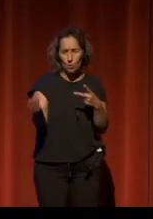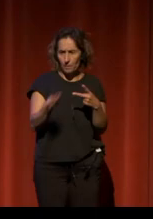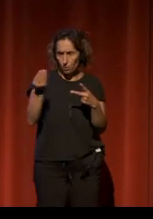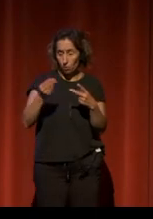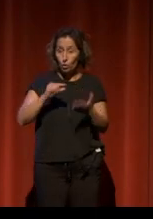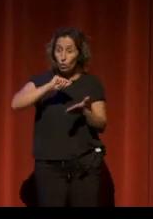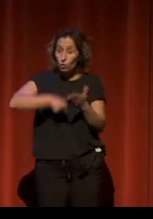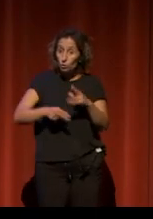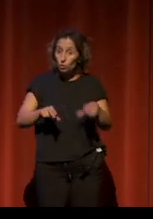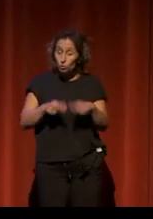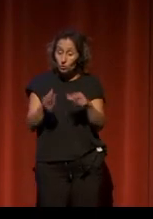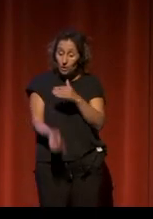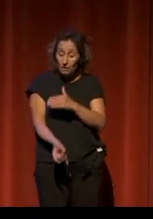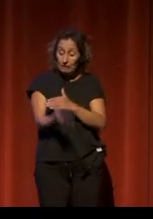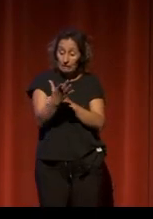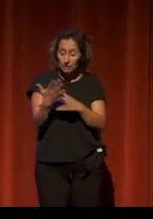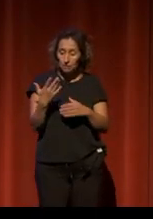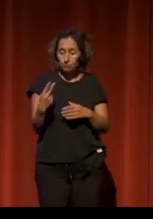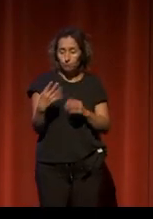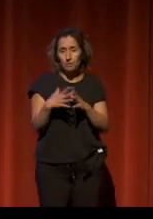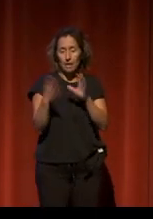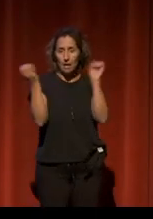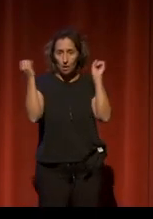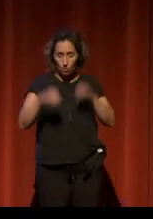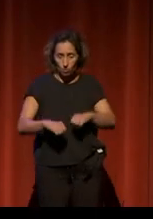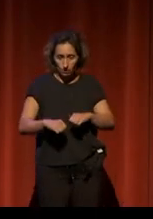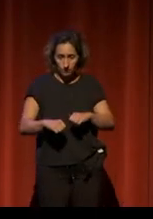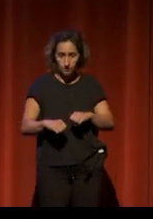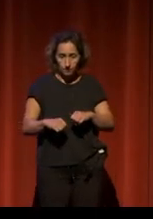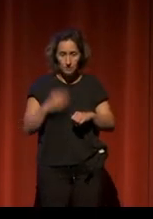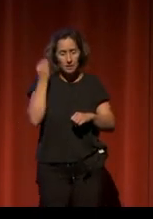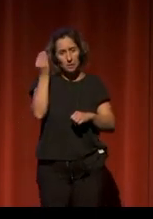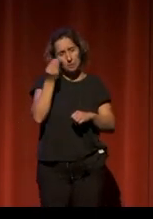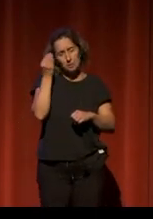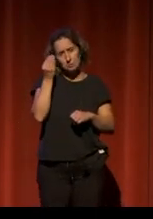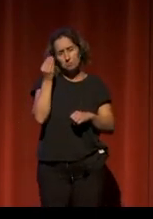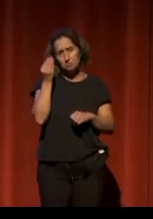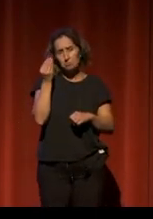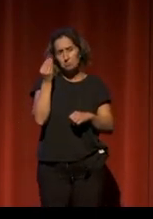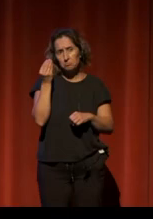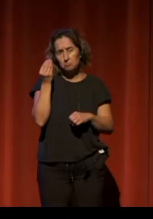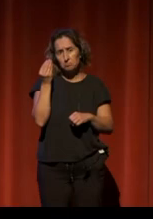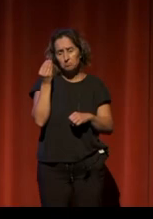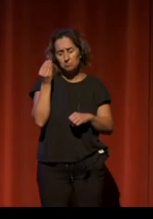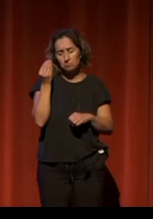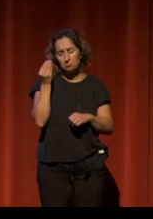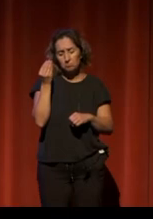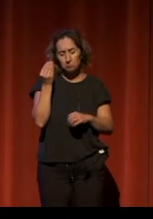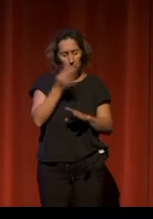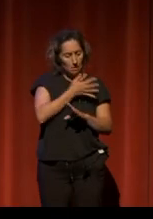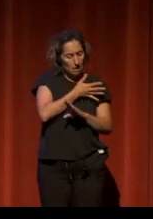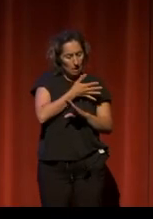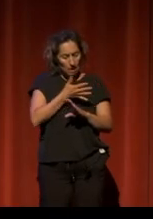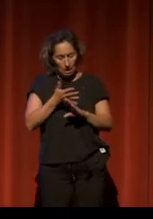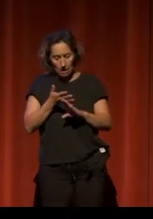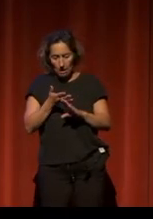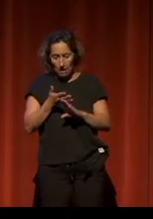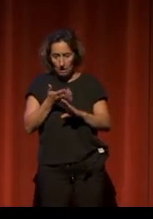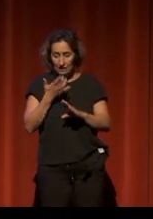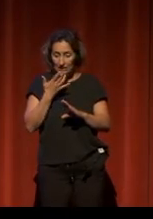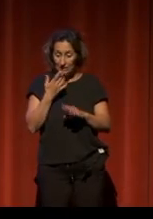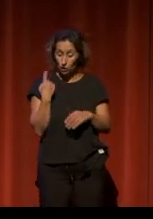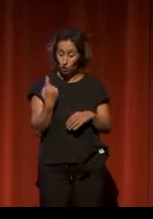contrato social es un pacto que nos damos entre nosotros pensando que el futuro va a ser mejor que de lo que sería si estuviéramos